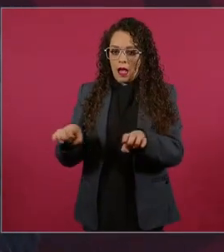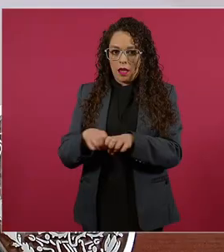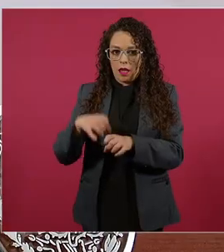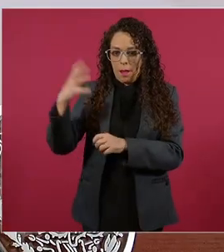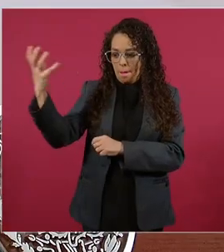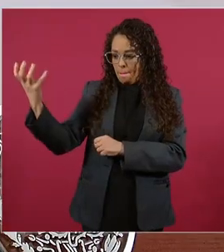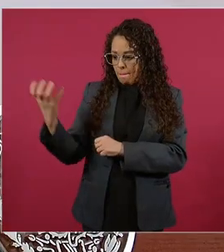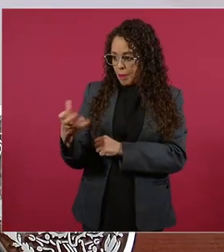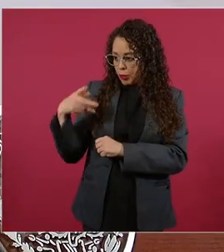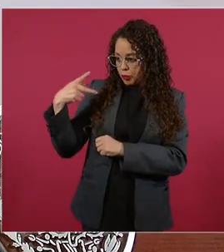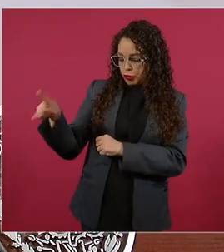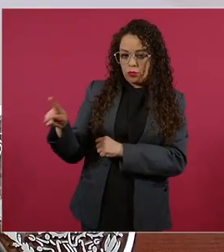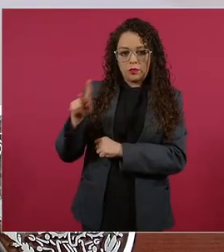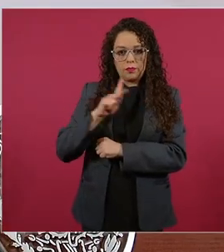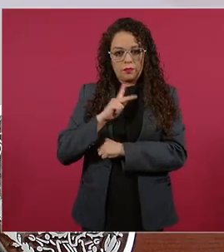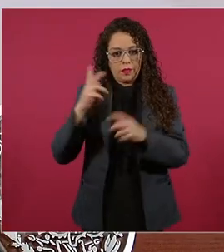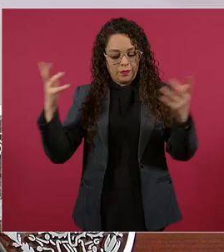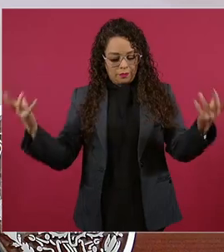revisando los avances de obra,